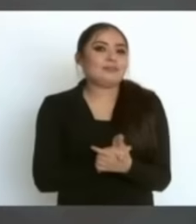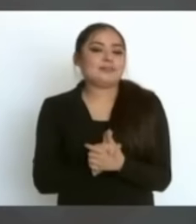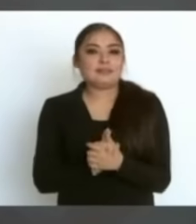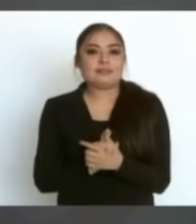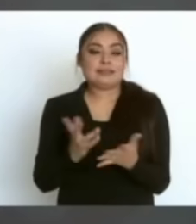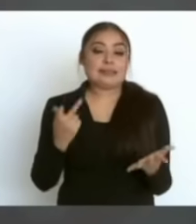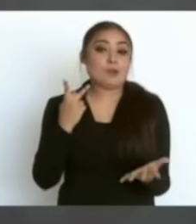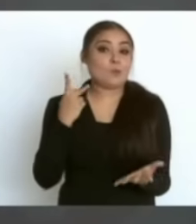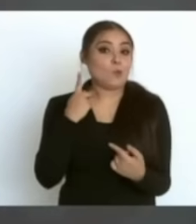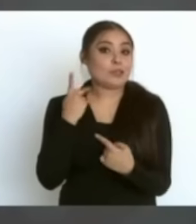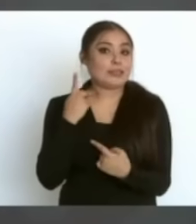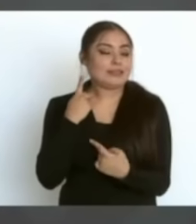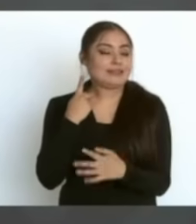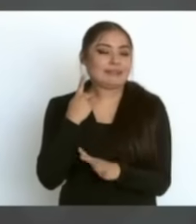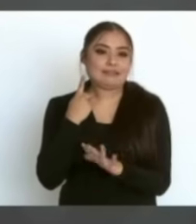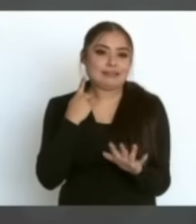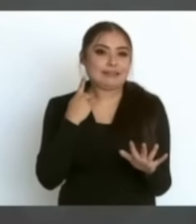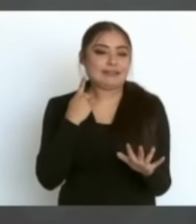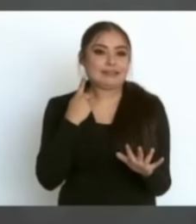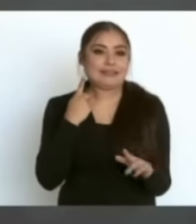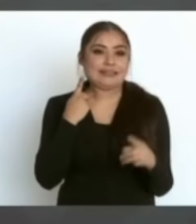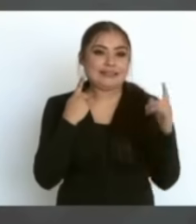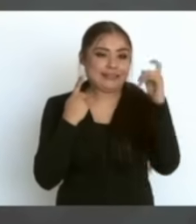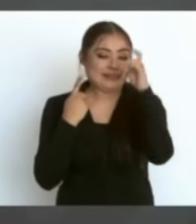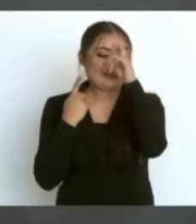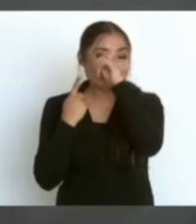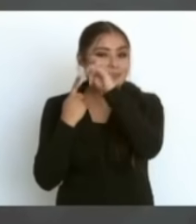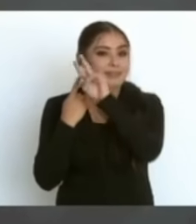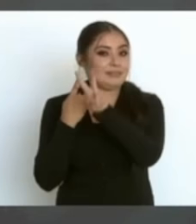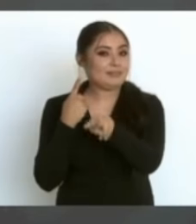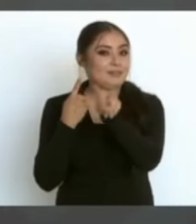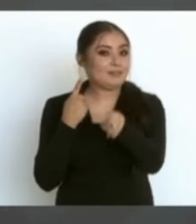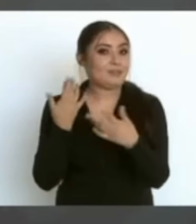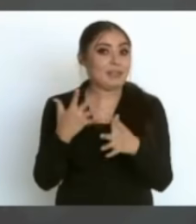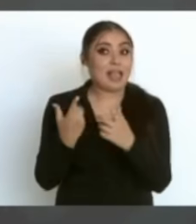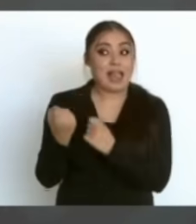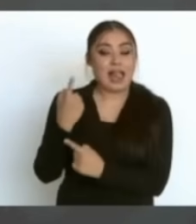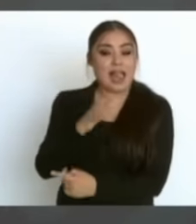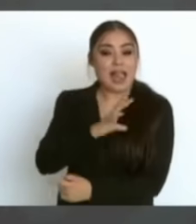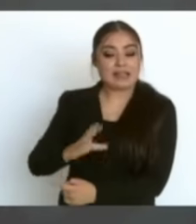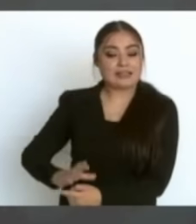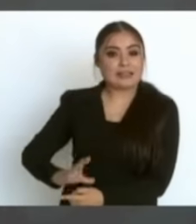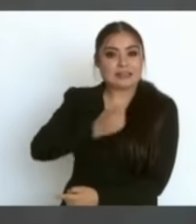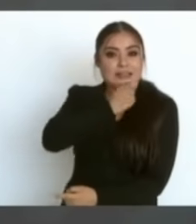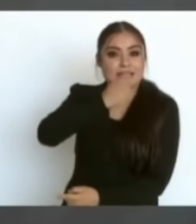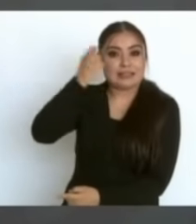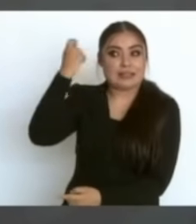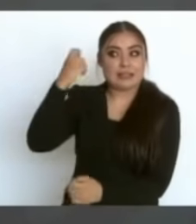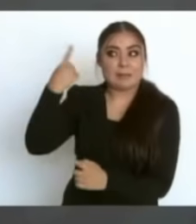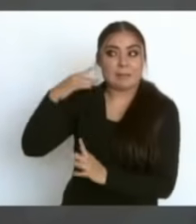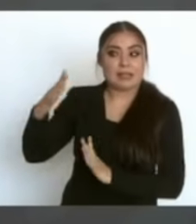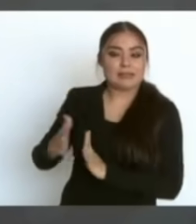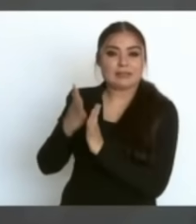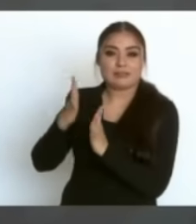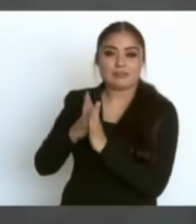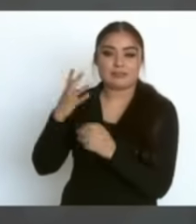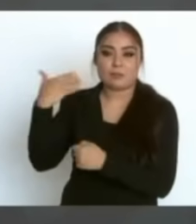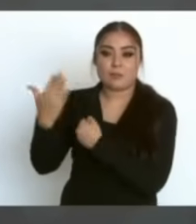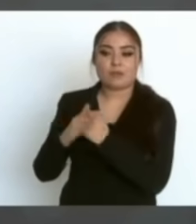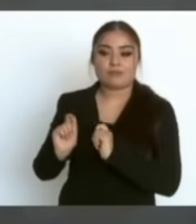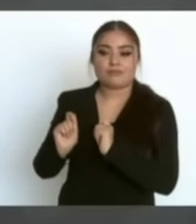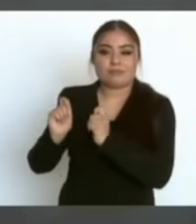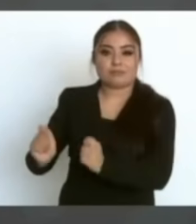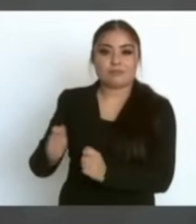políticamente hablando ya van a estar los candidatos para el 24